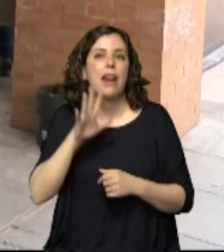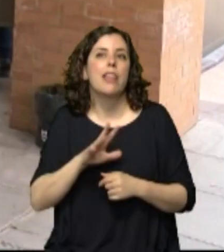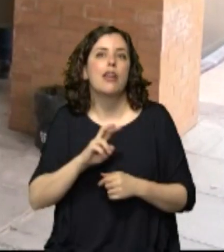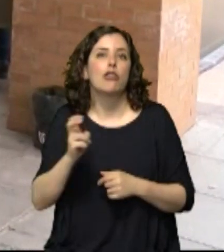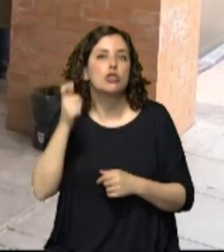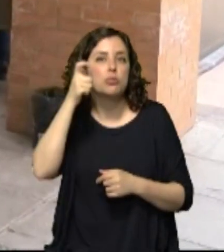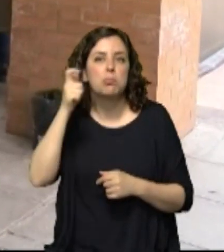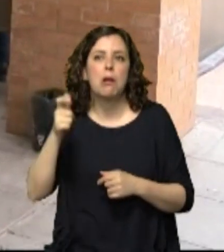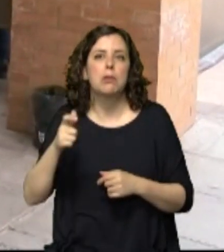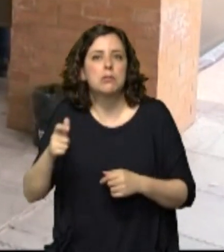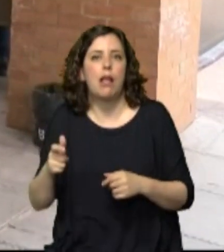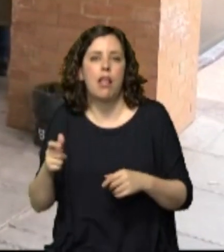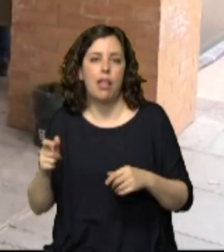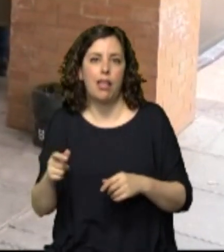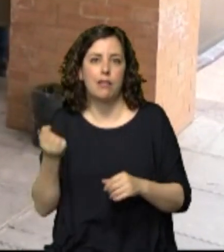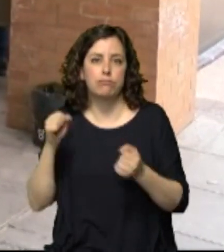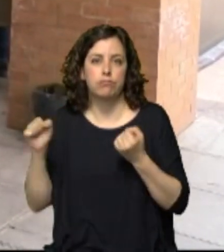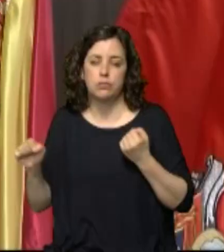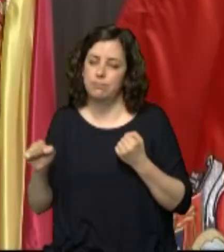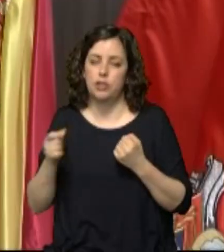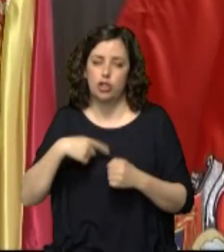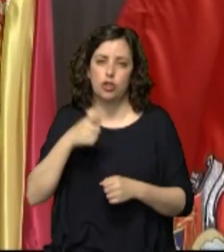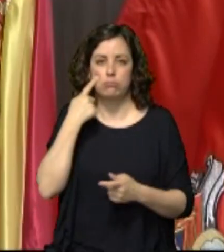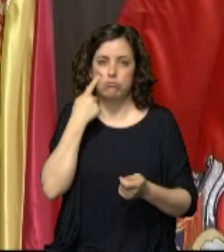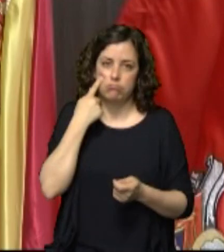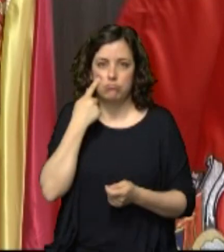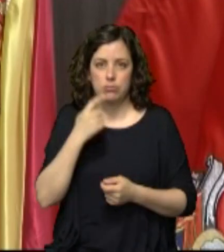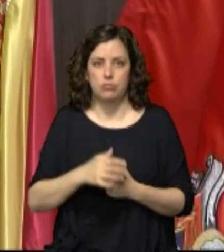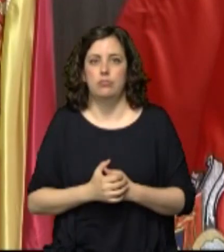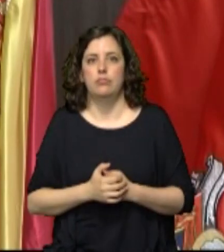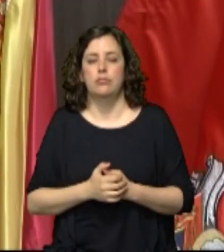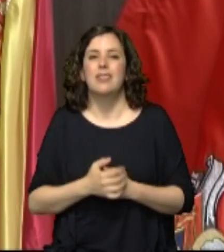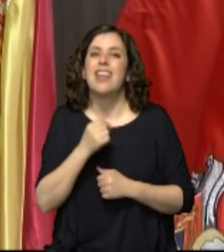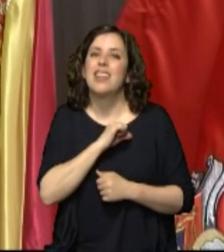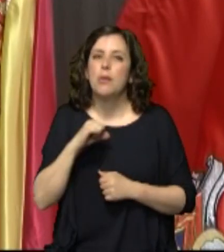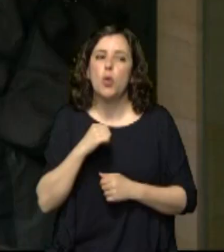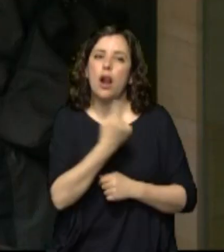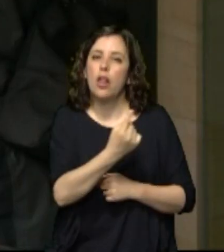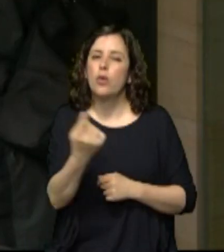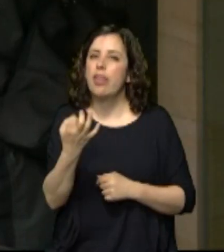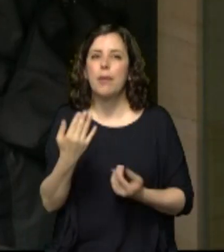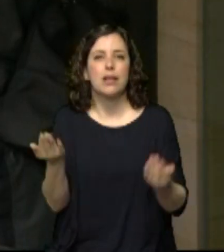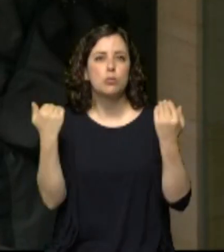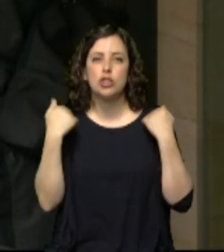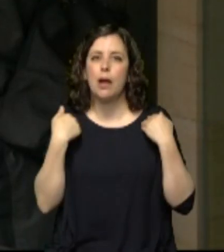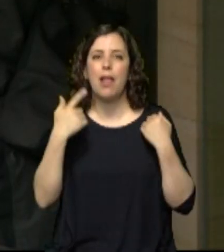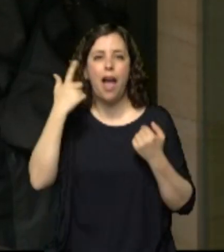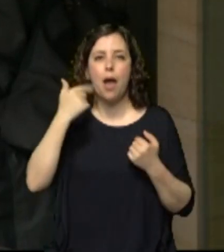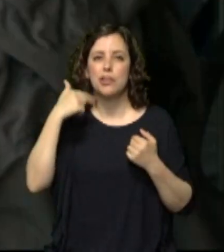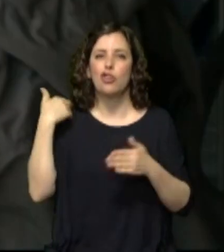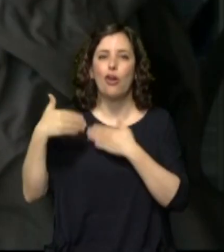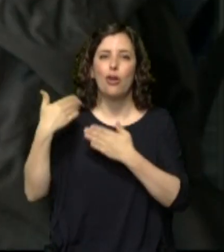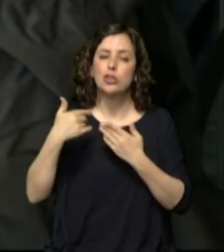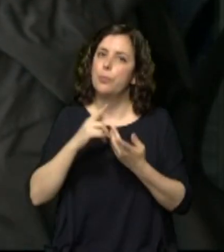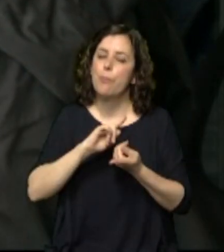localidad y vigilamos eso principalmente. De una manera individual tenemos que ser responsables, modificar nuestros hábitos, que es